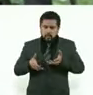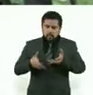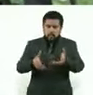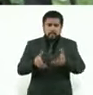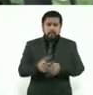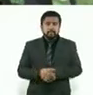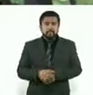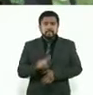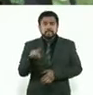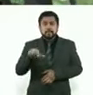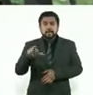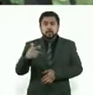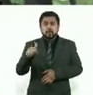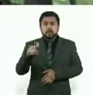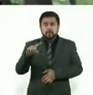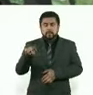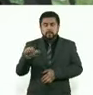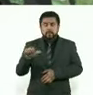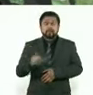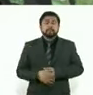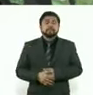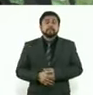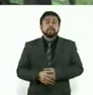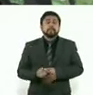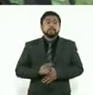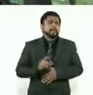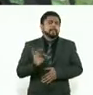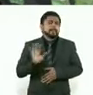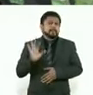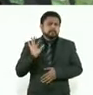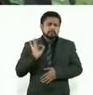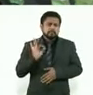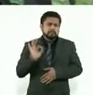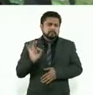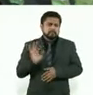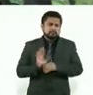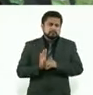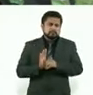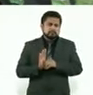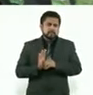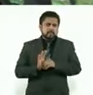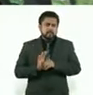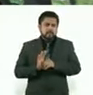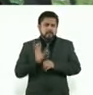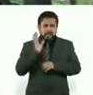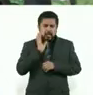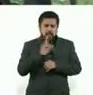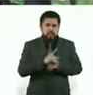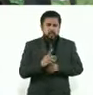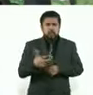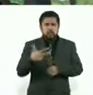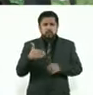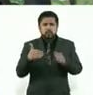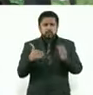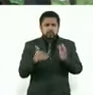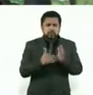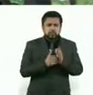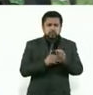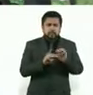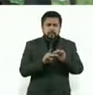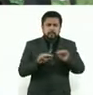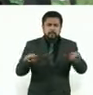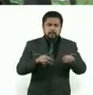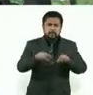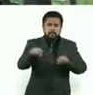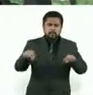específico, traemos, ya casi llegamos a los 9.800.000 metros cuadrados de superficie de